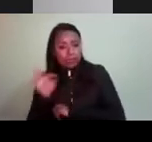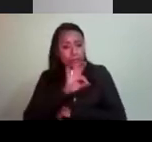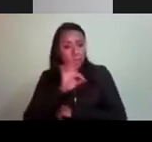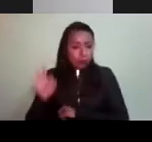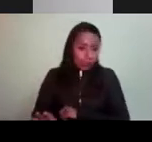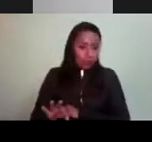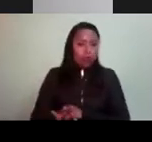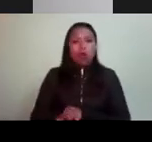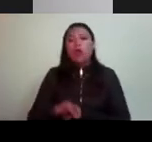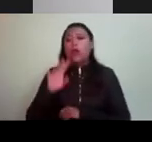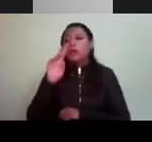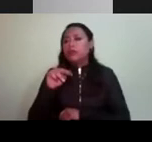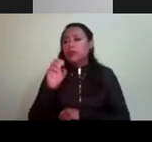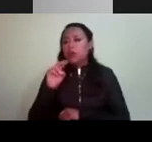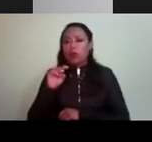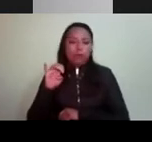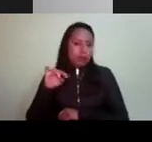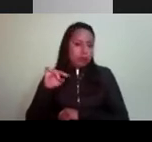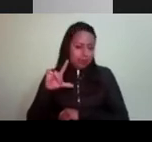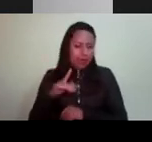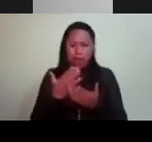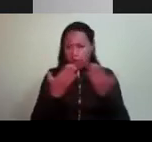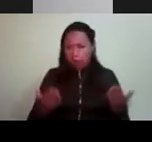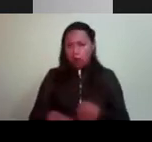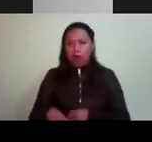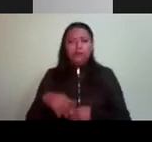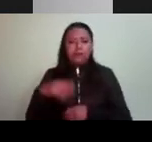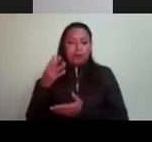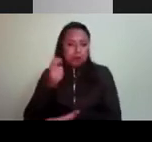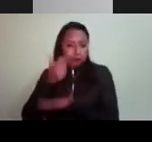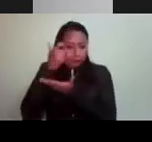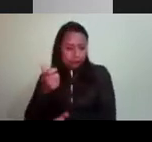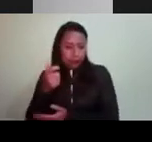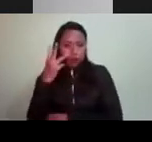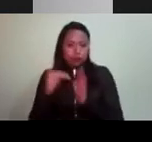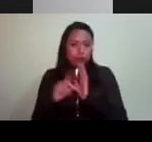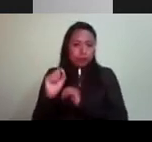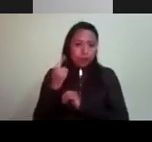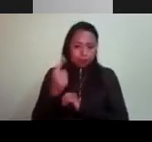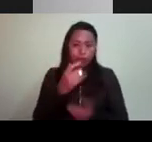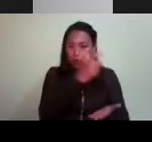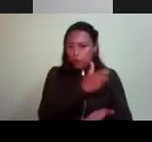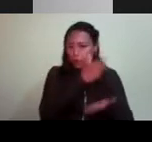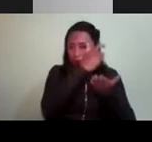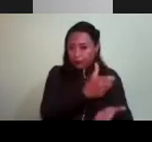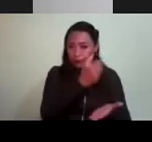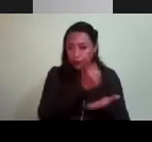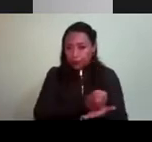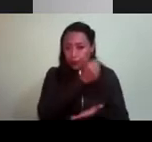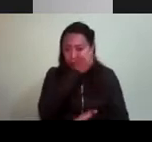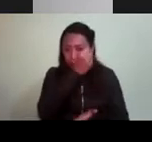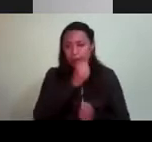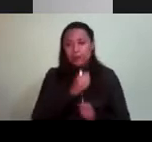nominales. Si comparamos el techo presupuestal 2021 con el presupuesto autorizado